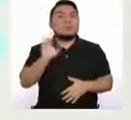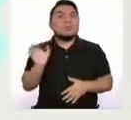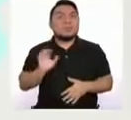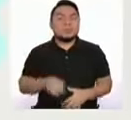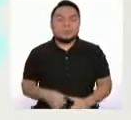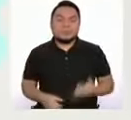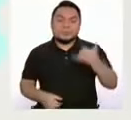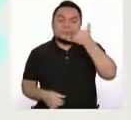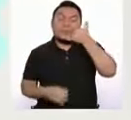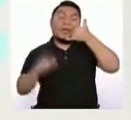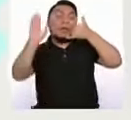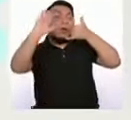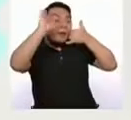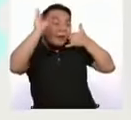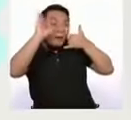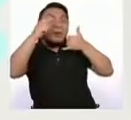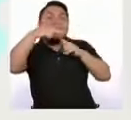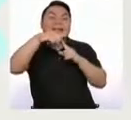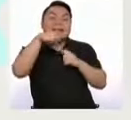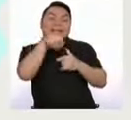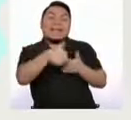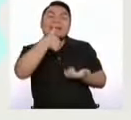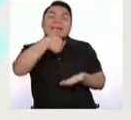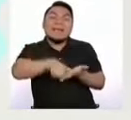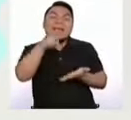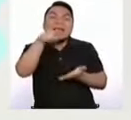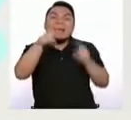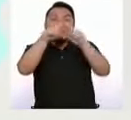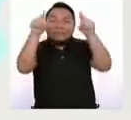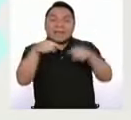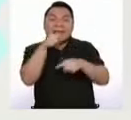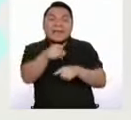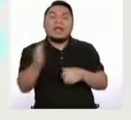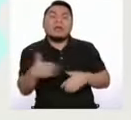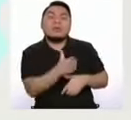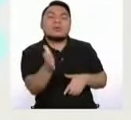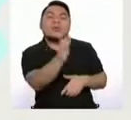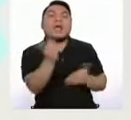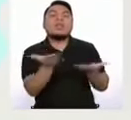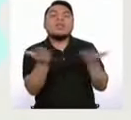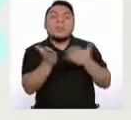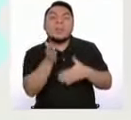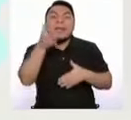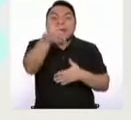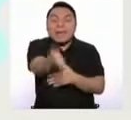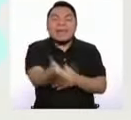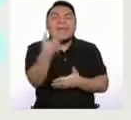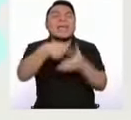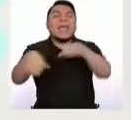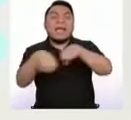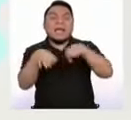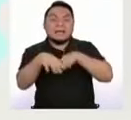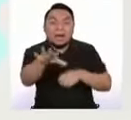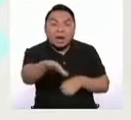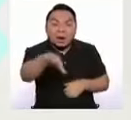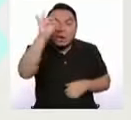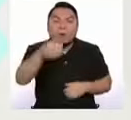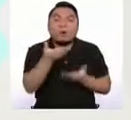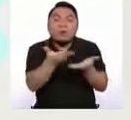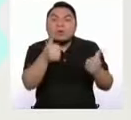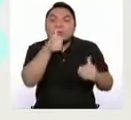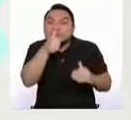Hola, Nathalie. Esa carta es un mapa porque te indica hacia dónde ir y qué hacer para encontrar objetos